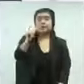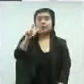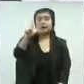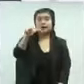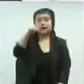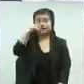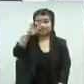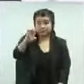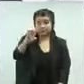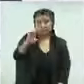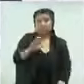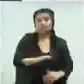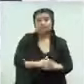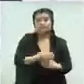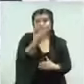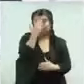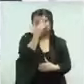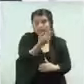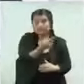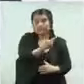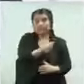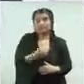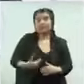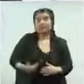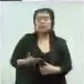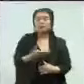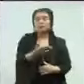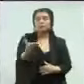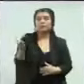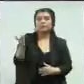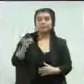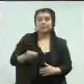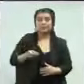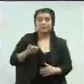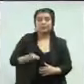nivel nacional. Entonces, muchas gracias, presidente, honorables diputados.